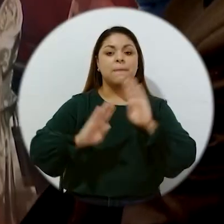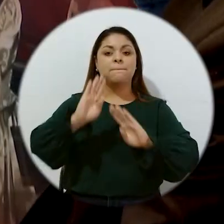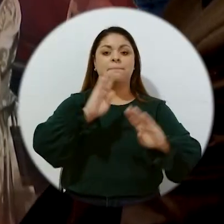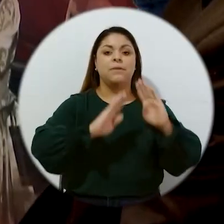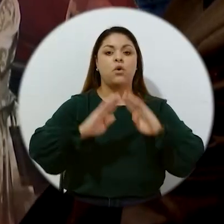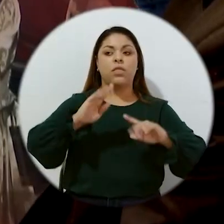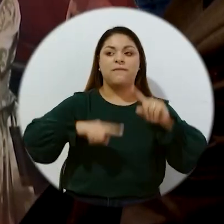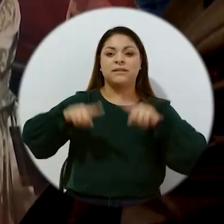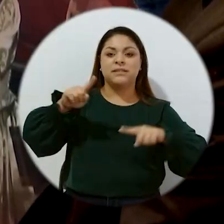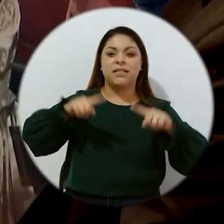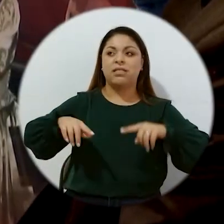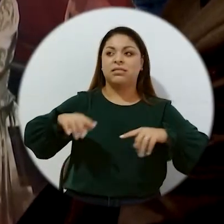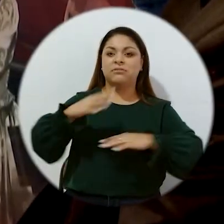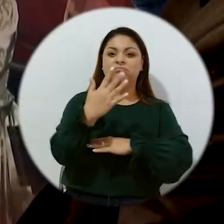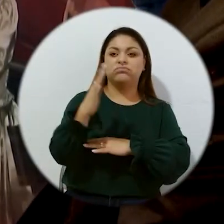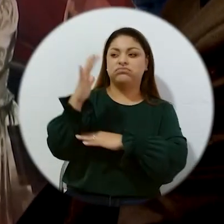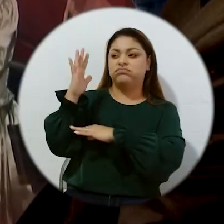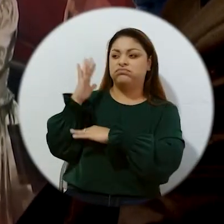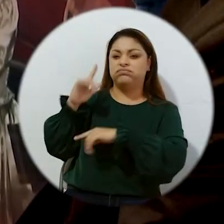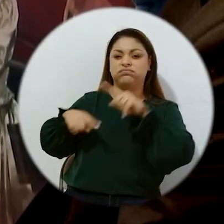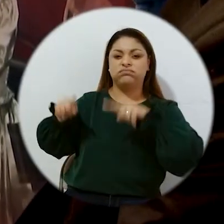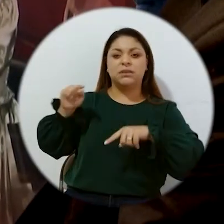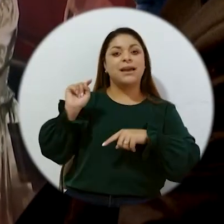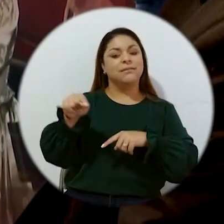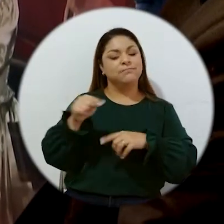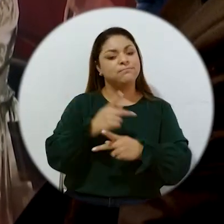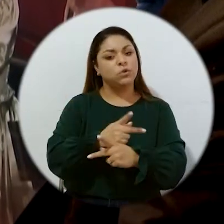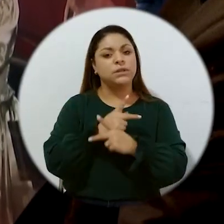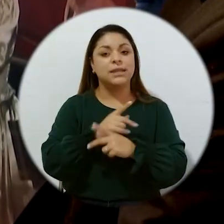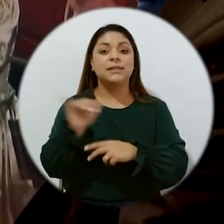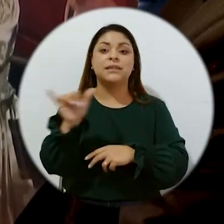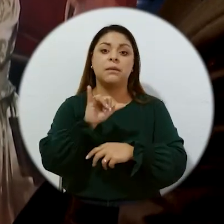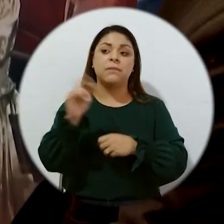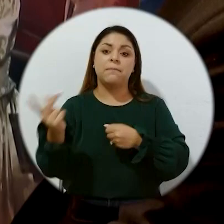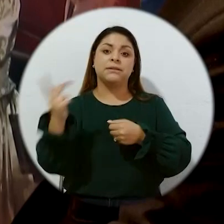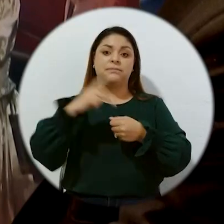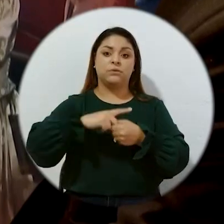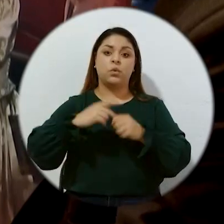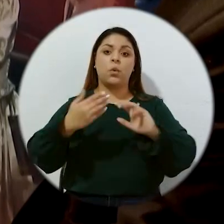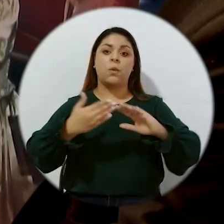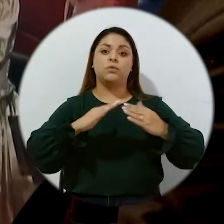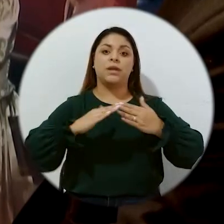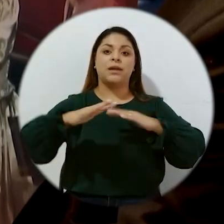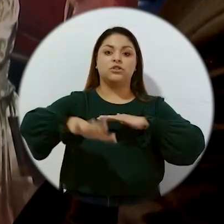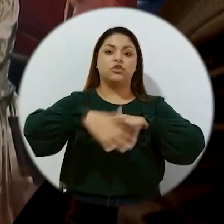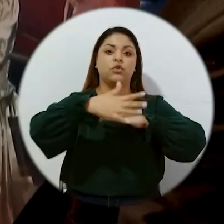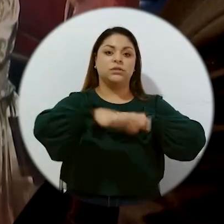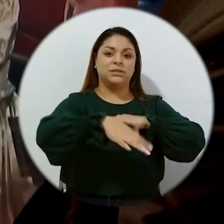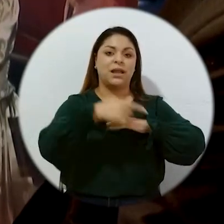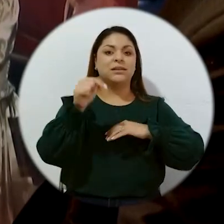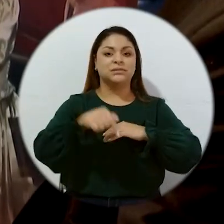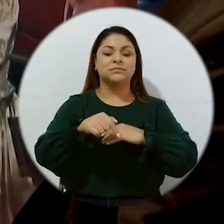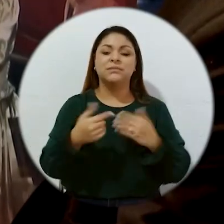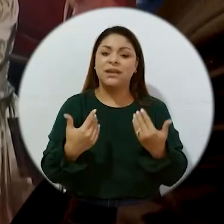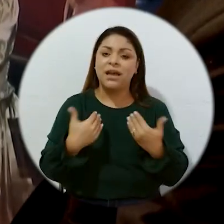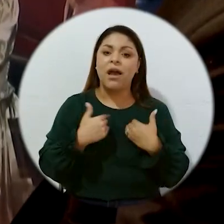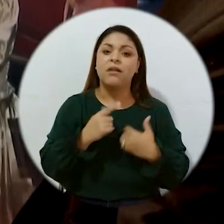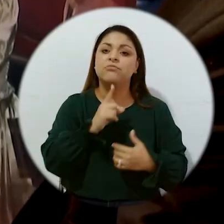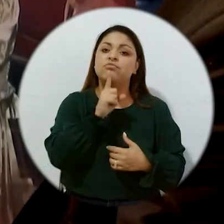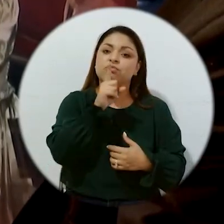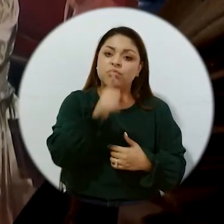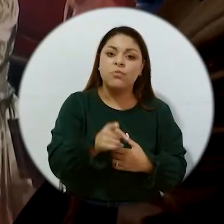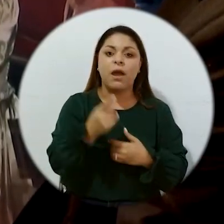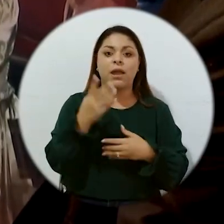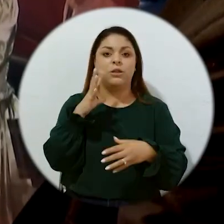que eso sea así y también la participación de las comunidades costeras, ¿verdad? Fundamental. Que haya realmente